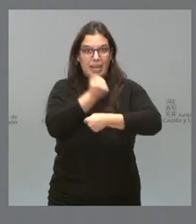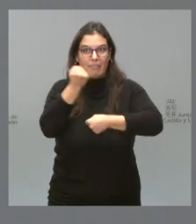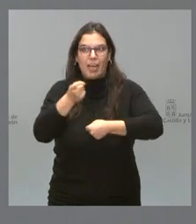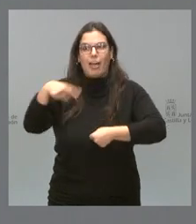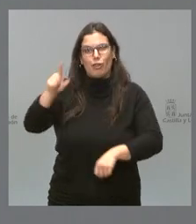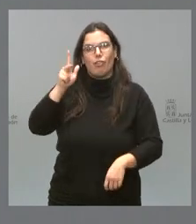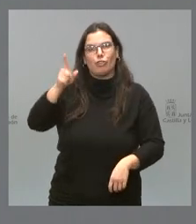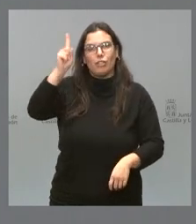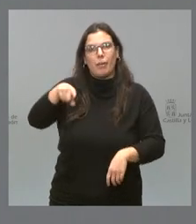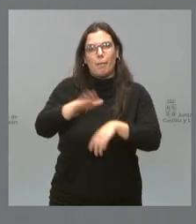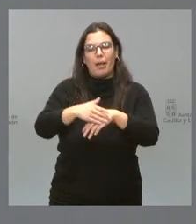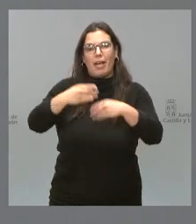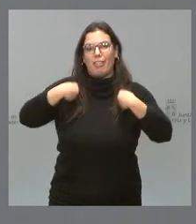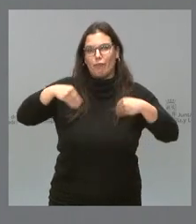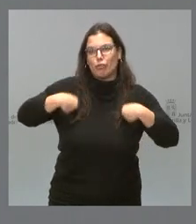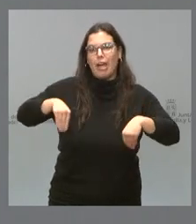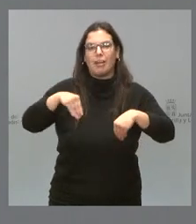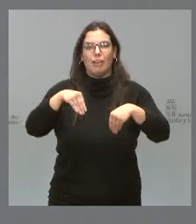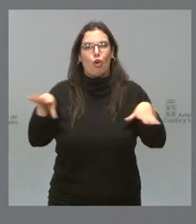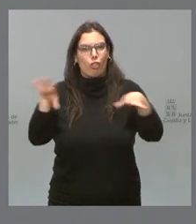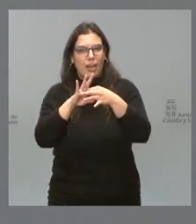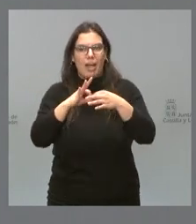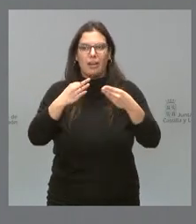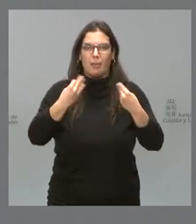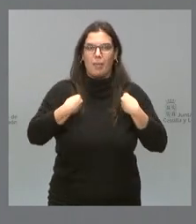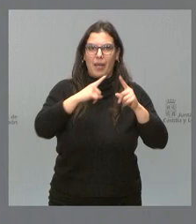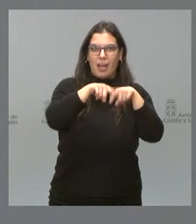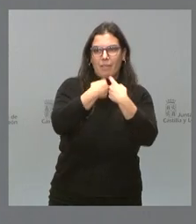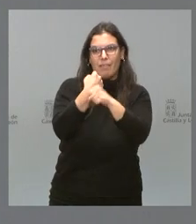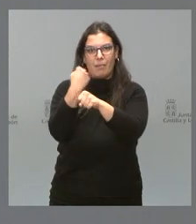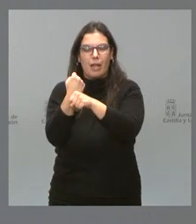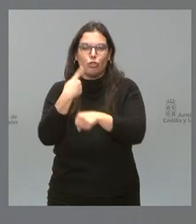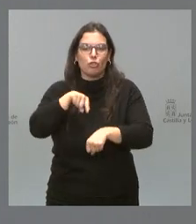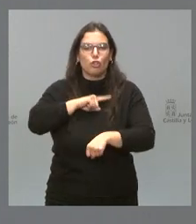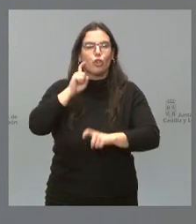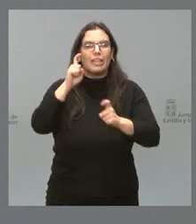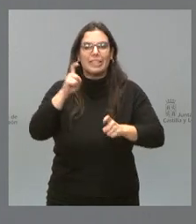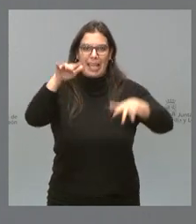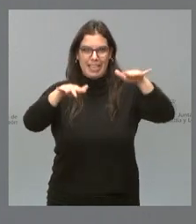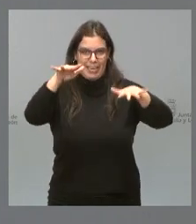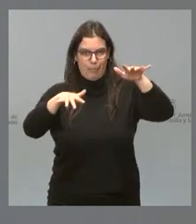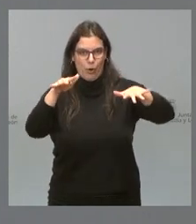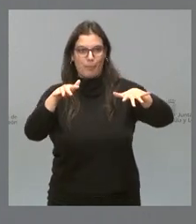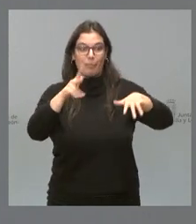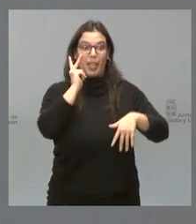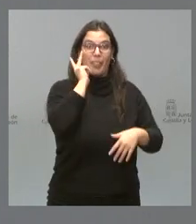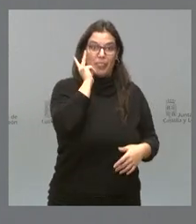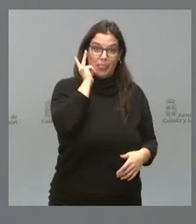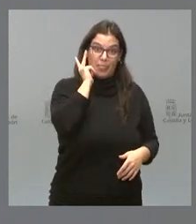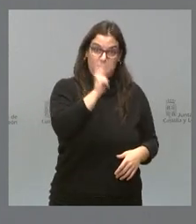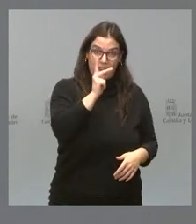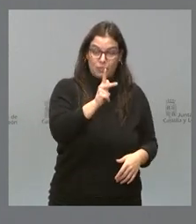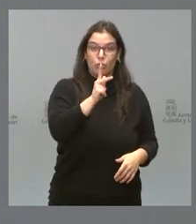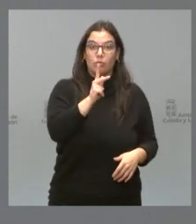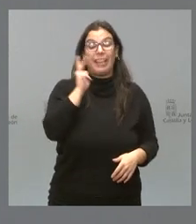disfrutar esa conciliación de vida laboral y familiar y por tanto es algo que buscaremos ese punto de equilibrio entre el derecho que tienen los